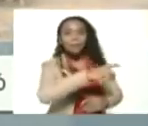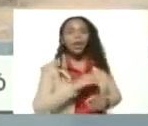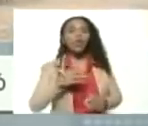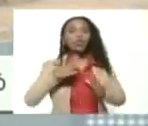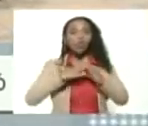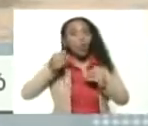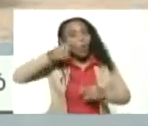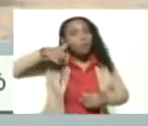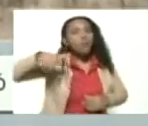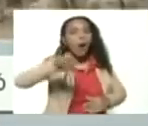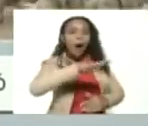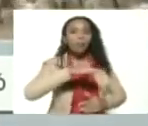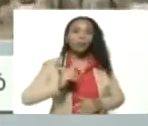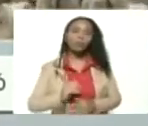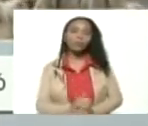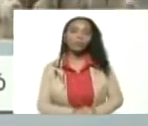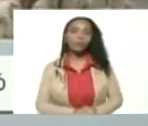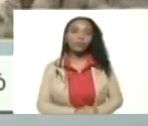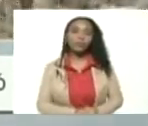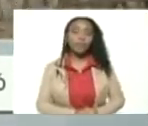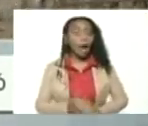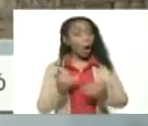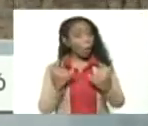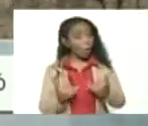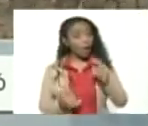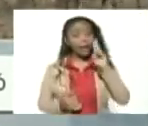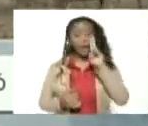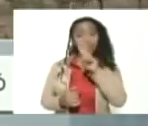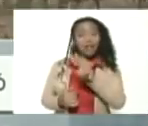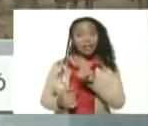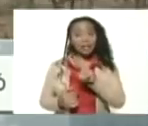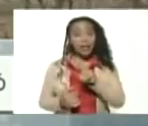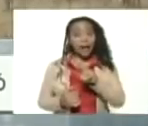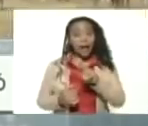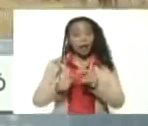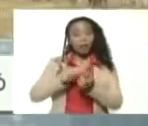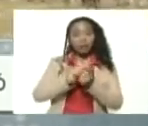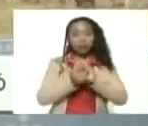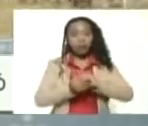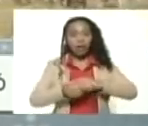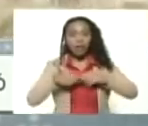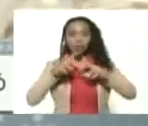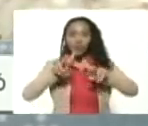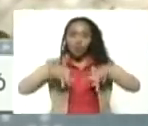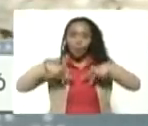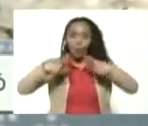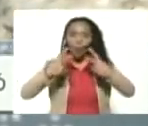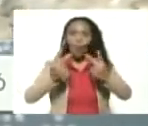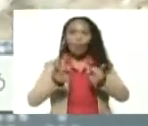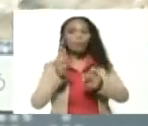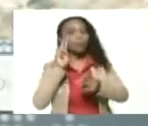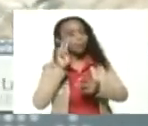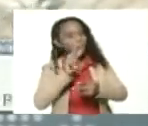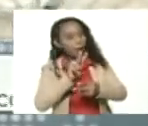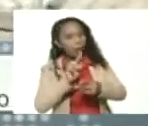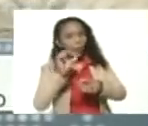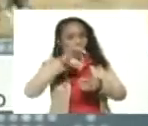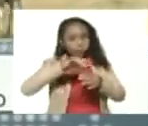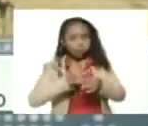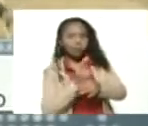todos los pueblos. Y ahora tenemos que ver el reverdecer de lo que hemos sembrado con